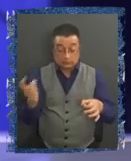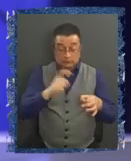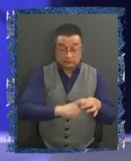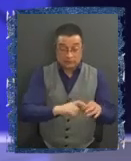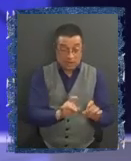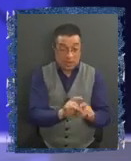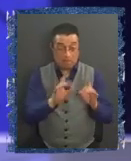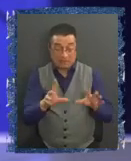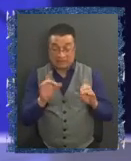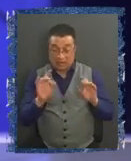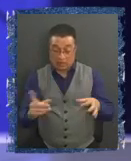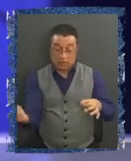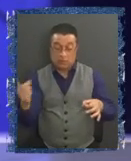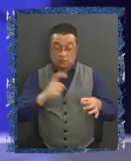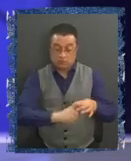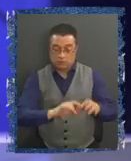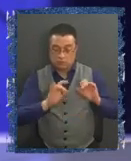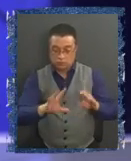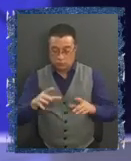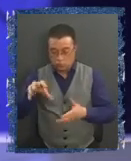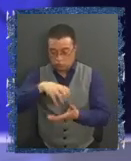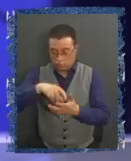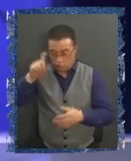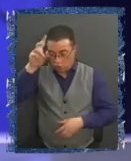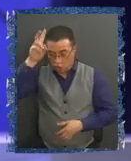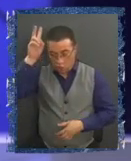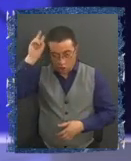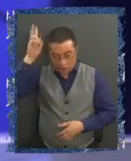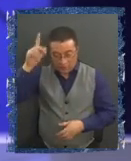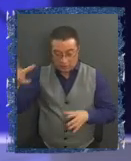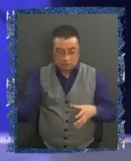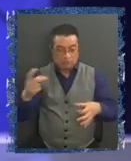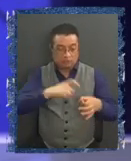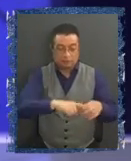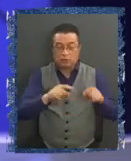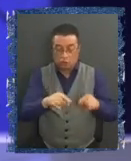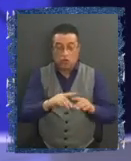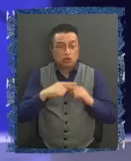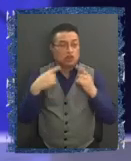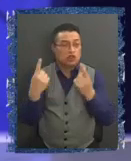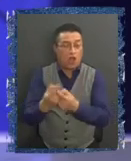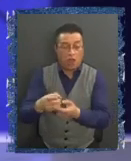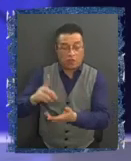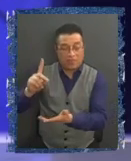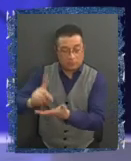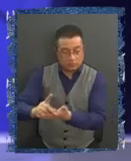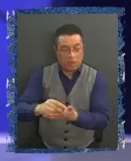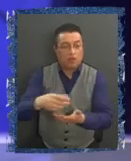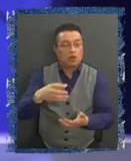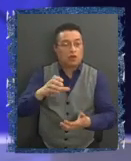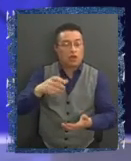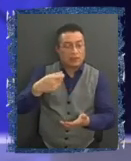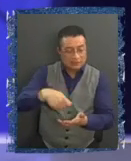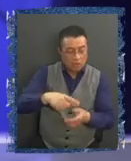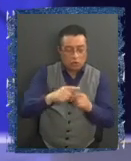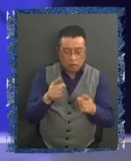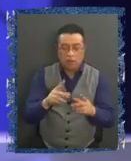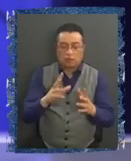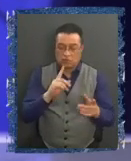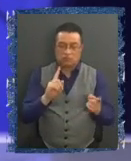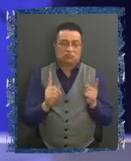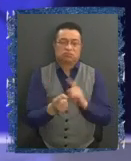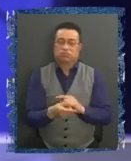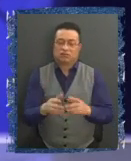reservados, mantener escaños reservados en todas las cámaras sin una adecuada experiencia, a mí me parece que produce finalmente una distorsión en el